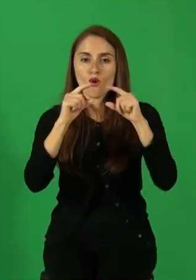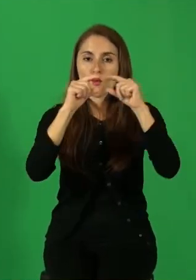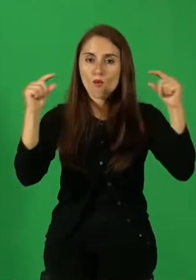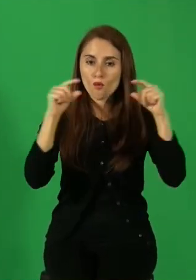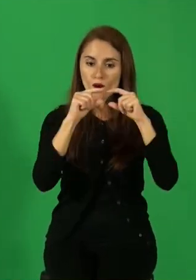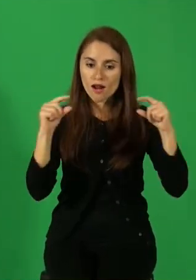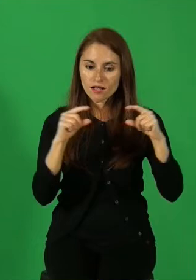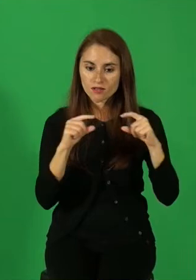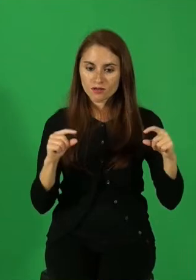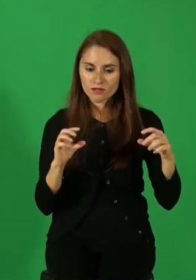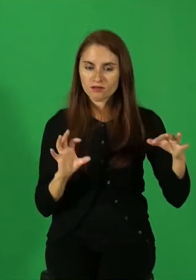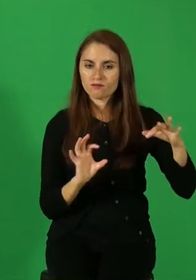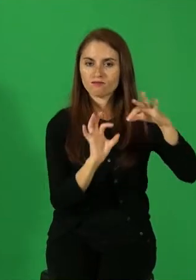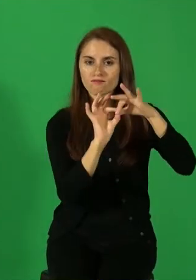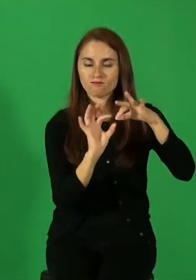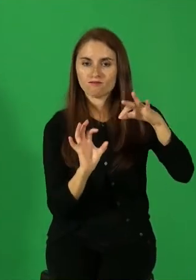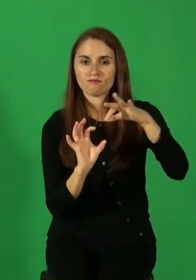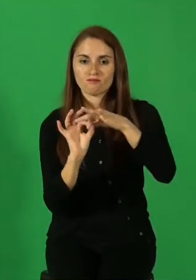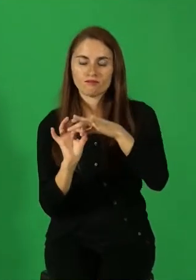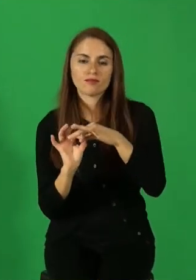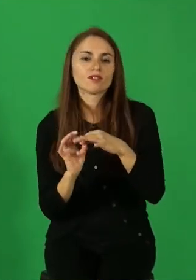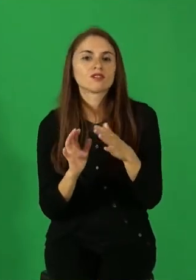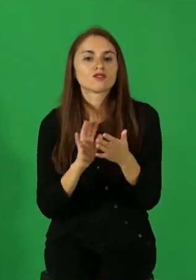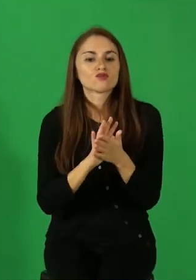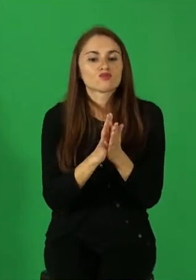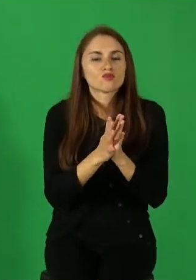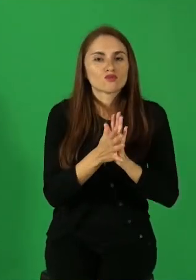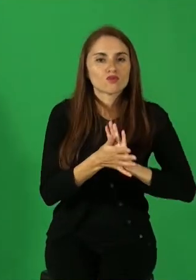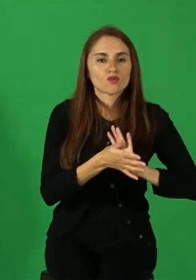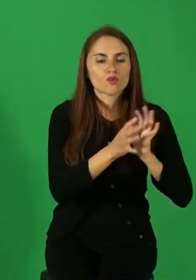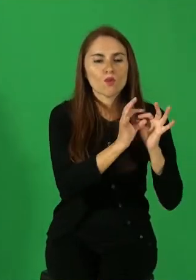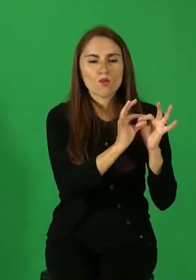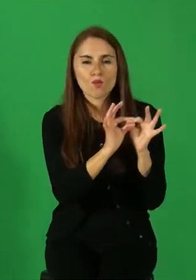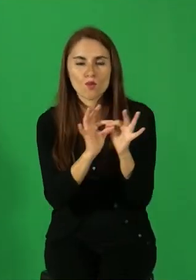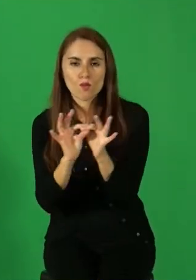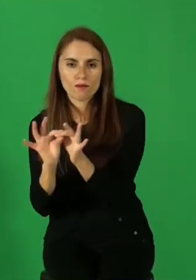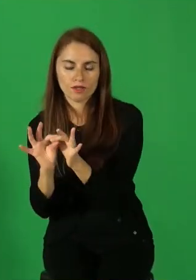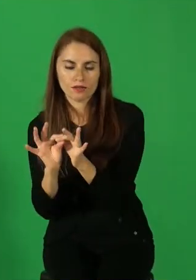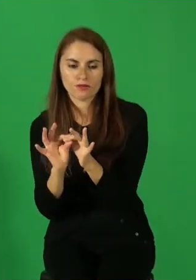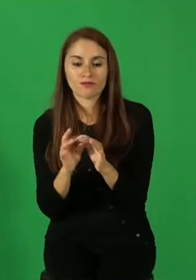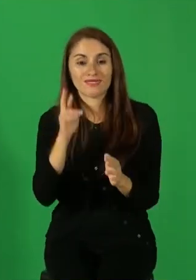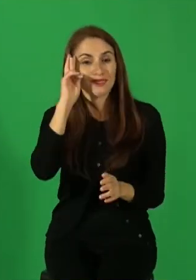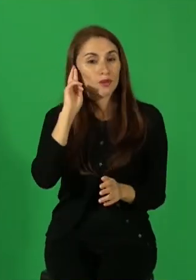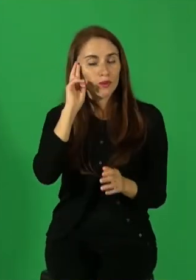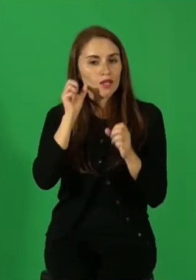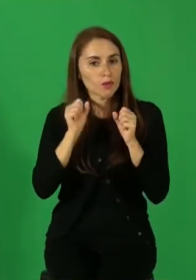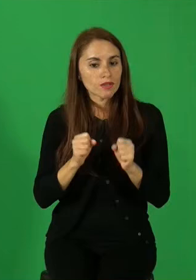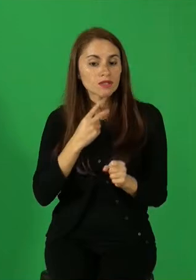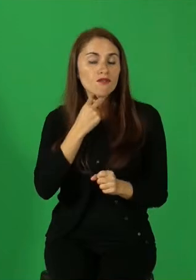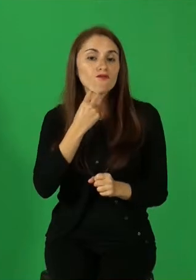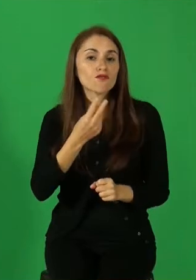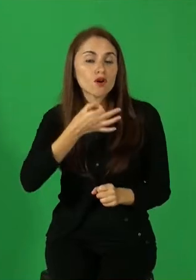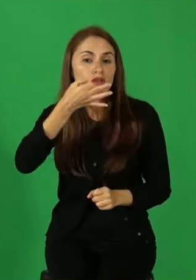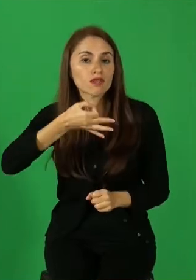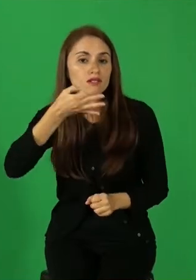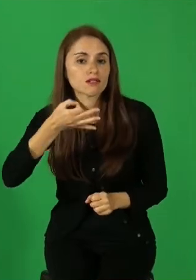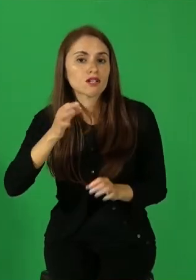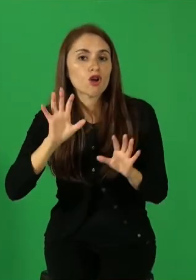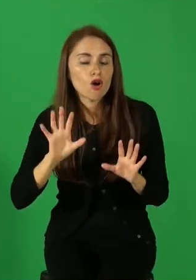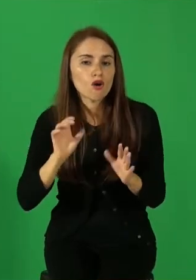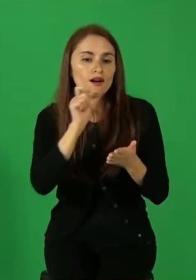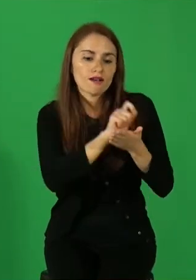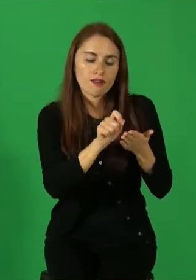de un discurso que puede ser oral o escrito. Recuerden que habíamos dicho que el discurso es un